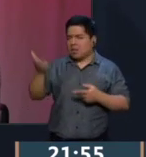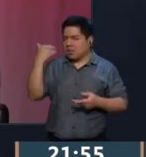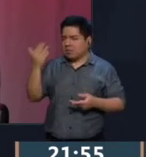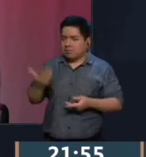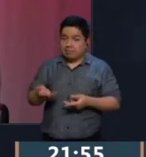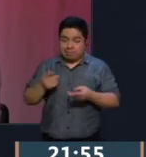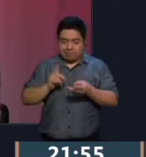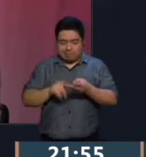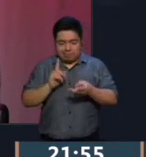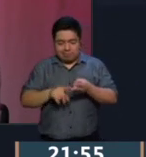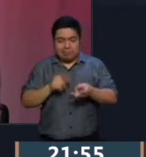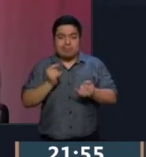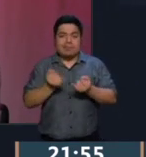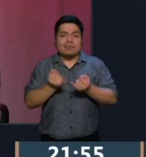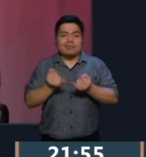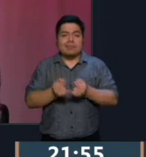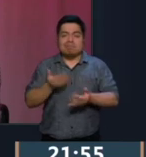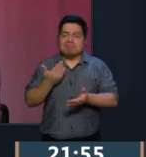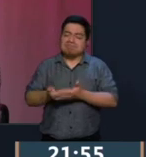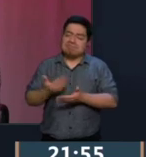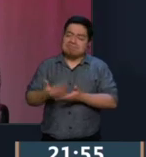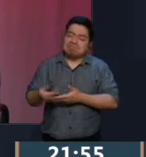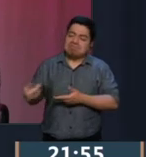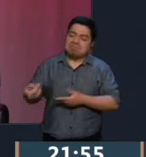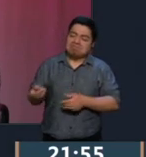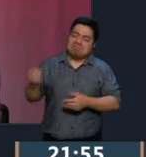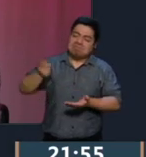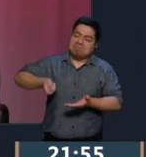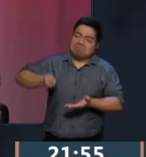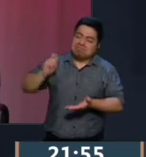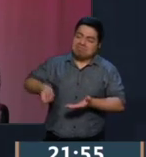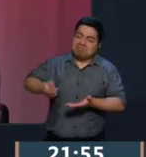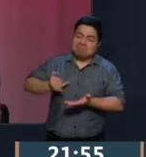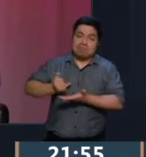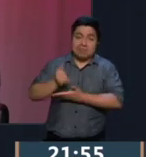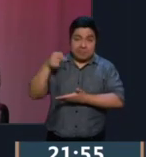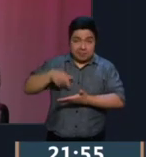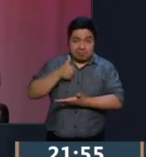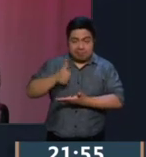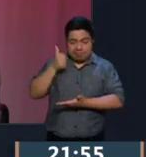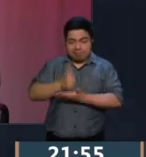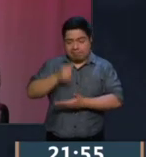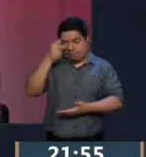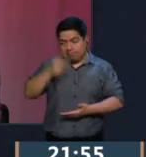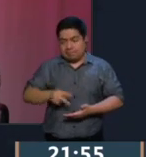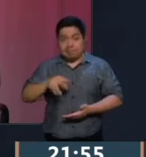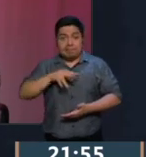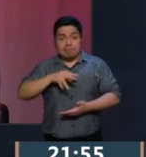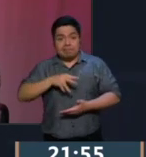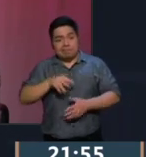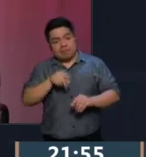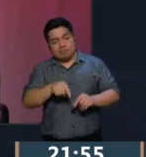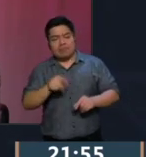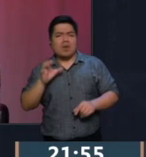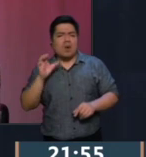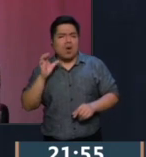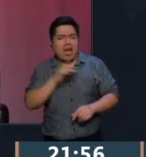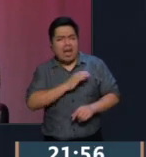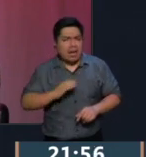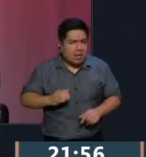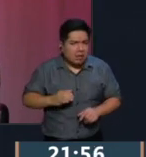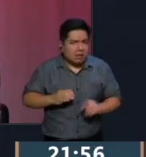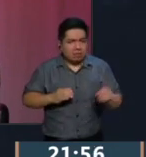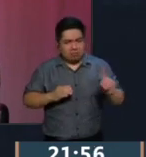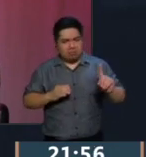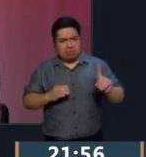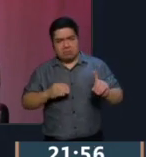partido, y reitero, con las suficientes tablas para impartir justicia en esta ciudad y que tenga como prioridad no una candidatura,